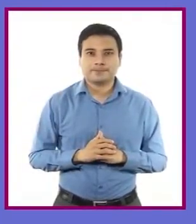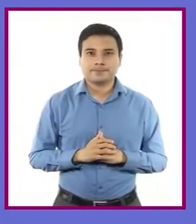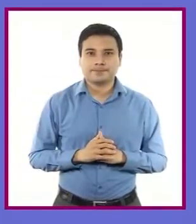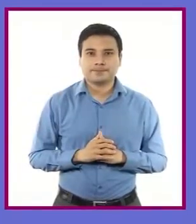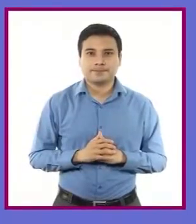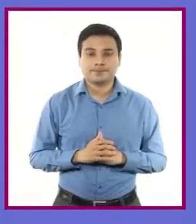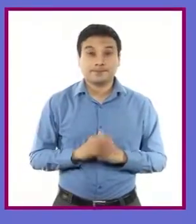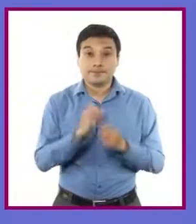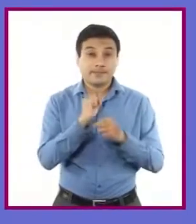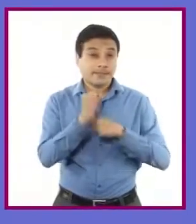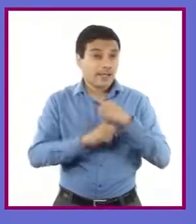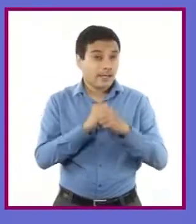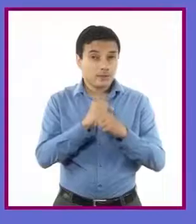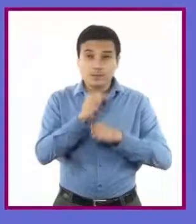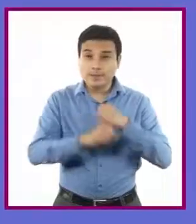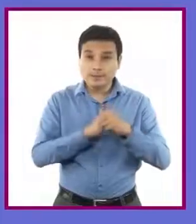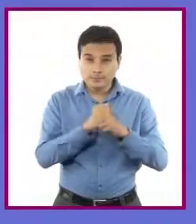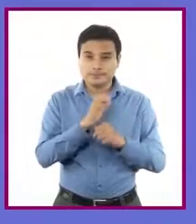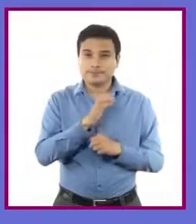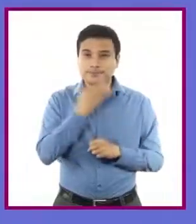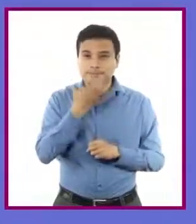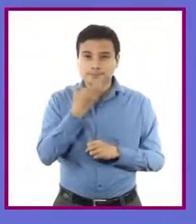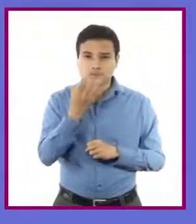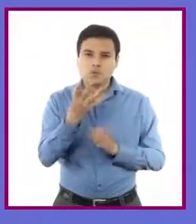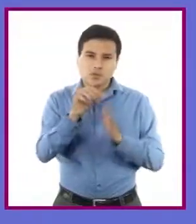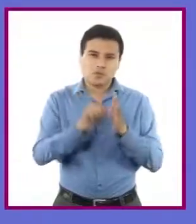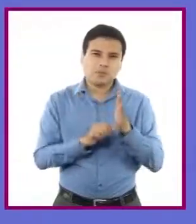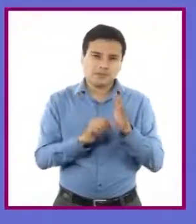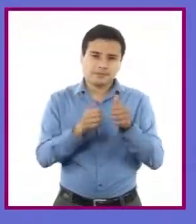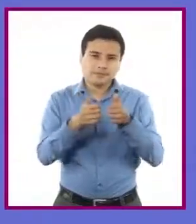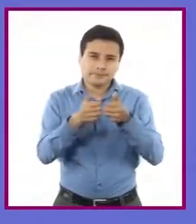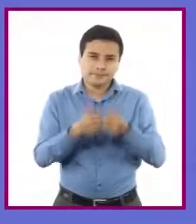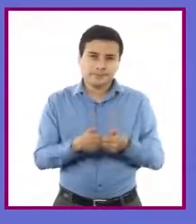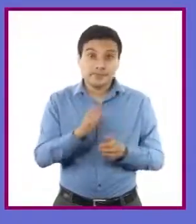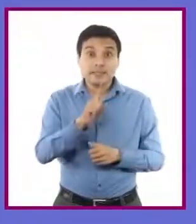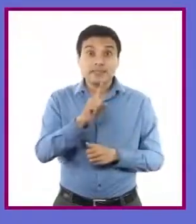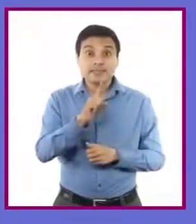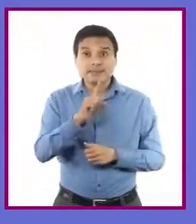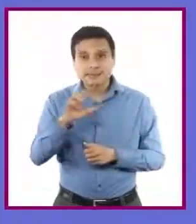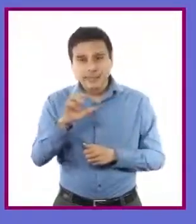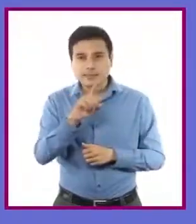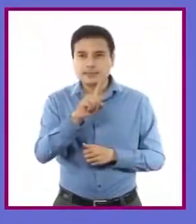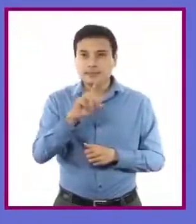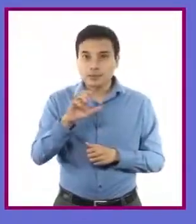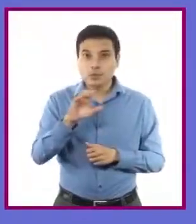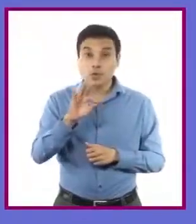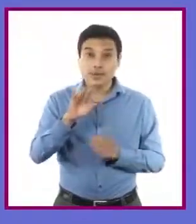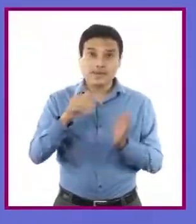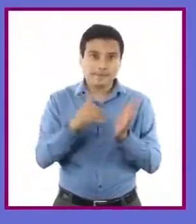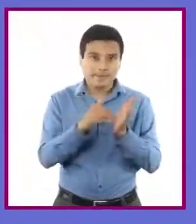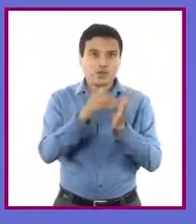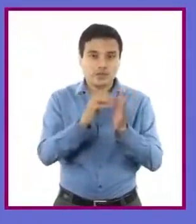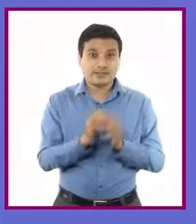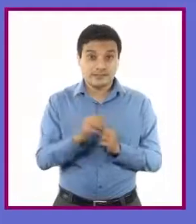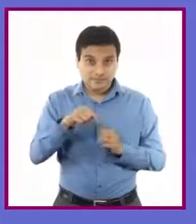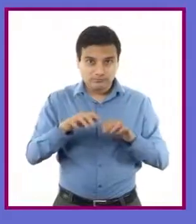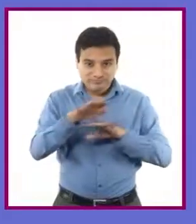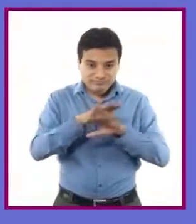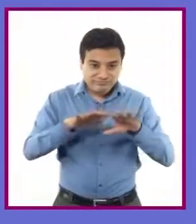Todos los años hibernan durante 4 meses entre 100 y 140 millones de mariposas en diferentes santuarios en